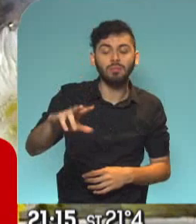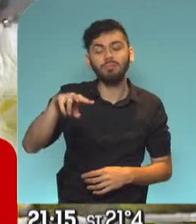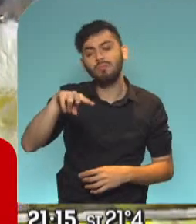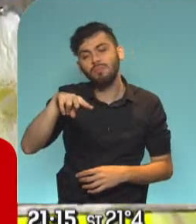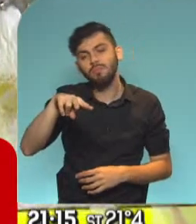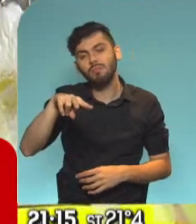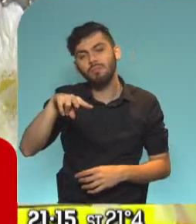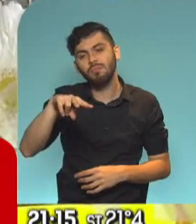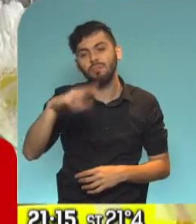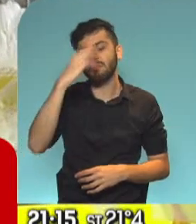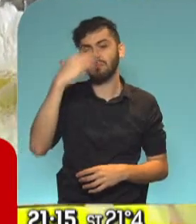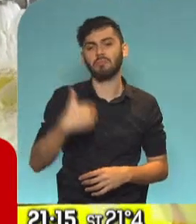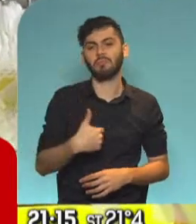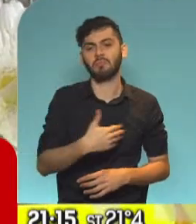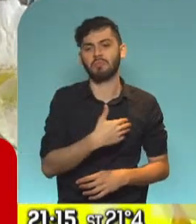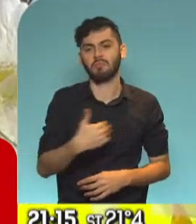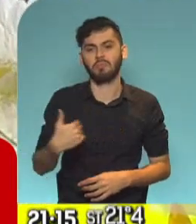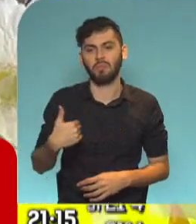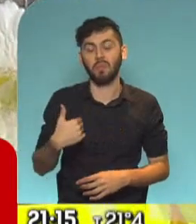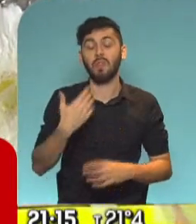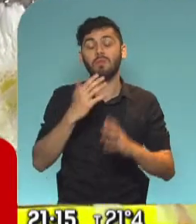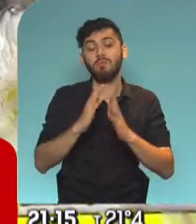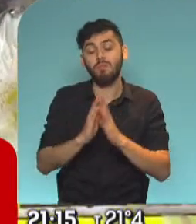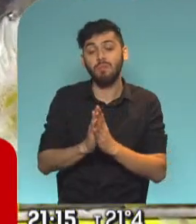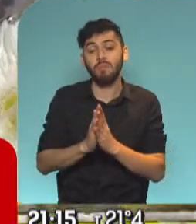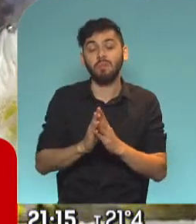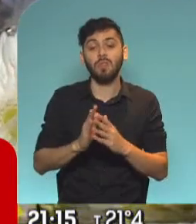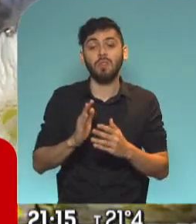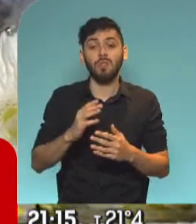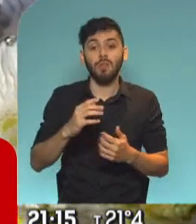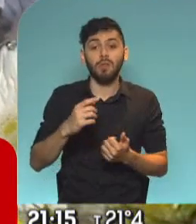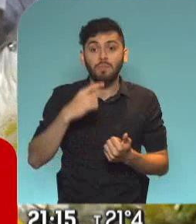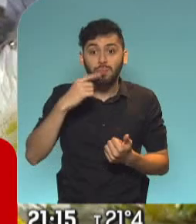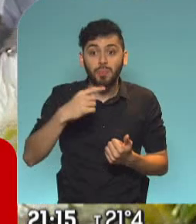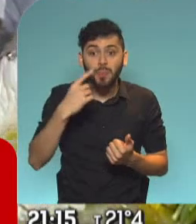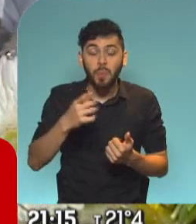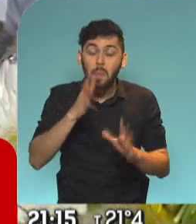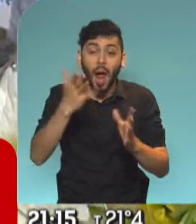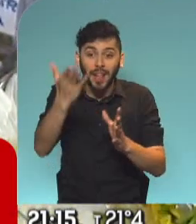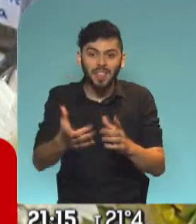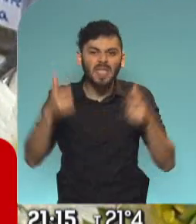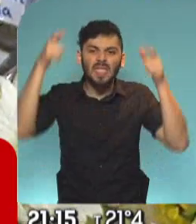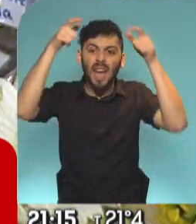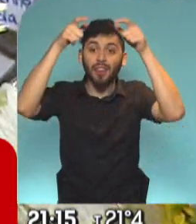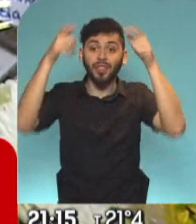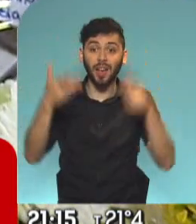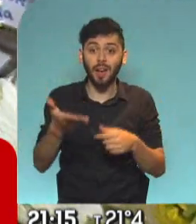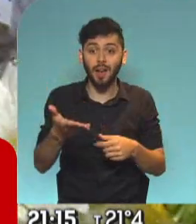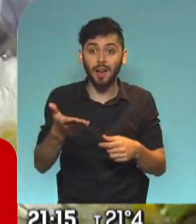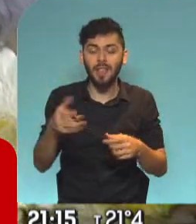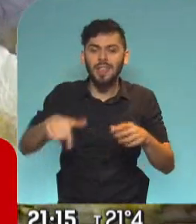mirándola, se hizo la cruz y se puso a rezar, como si Mafalda fuera una santa y esto